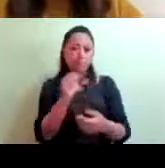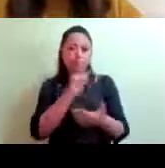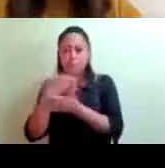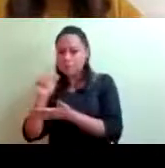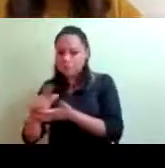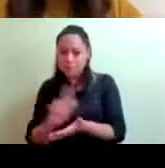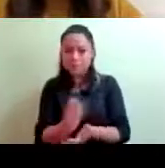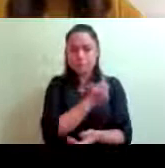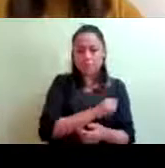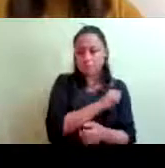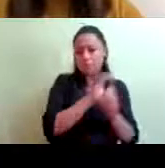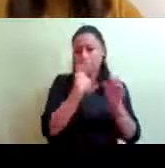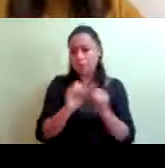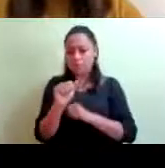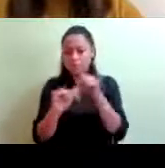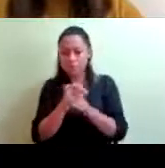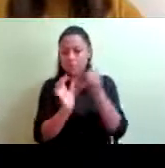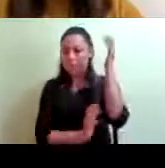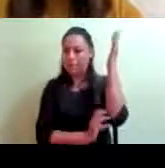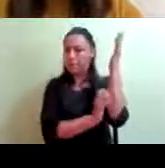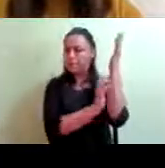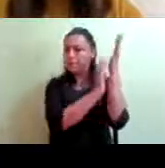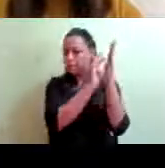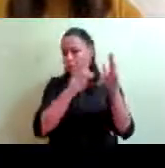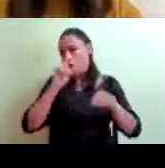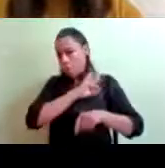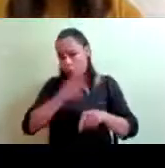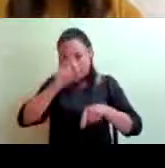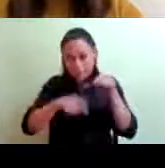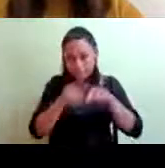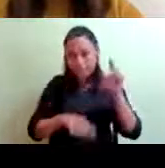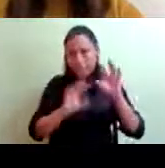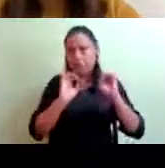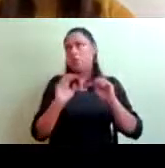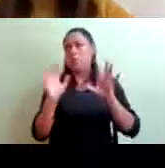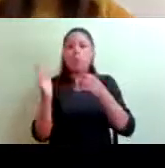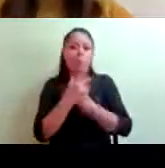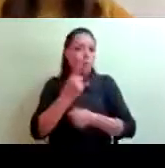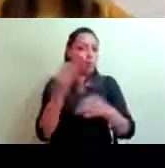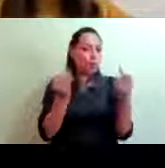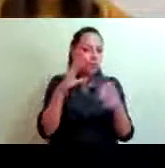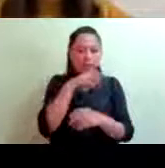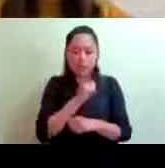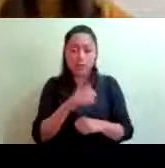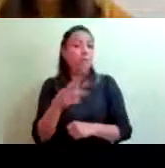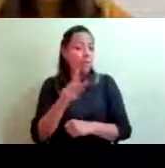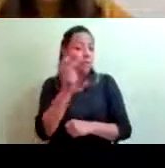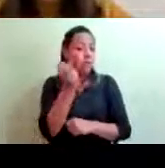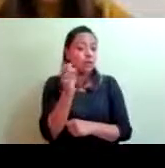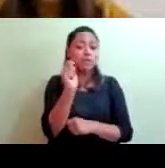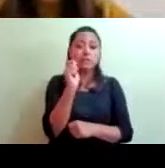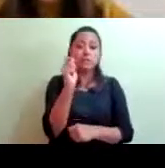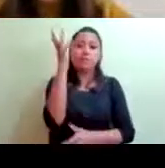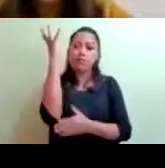existen plagas u otro fenómeno meteorológico, se pueden retirar árboles. Pero eso da también pues, lugar a lo que es la tala, al fenómeno de la tala